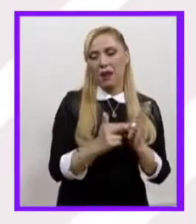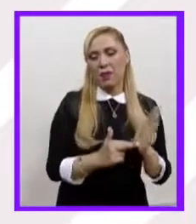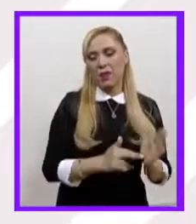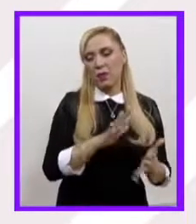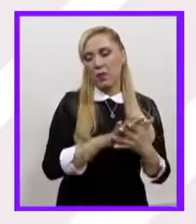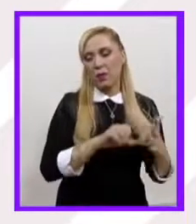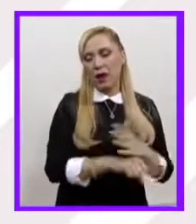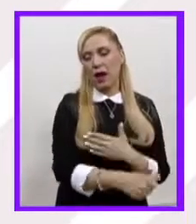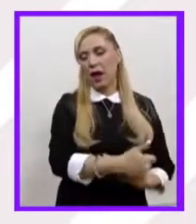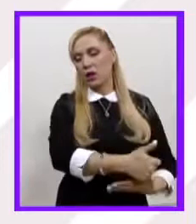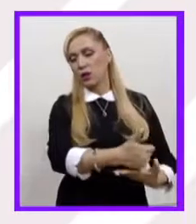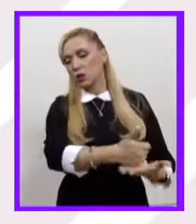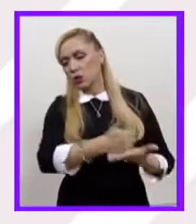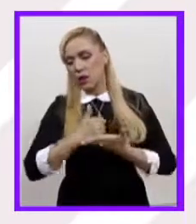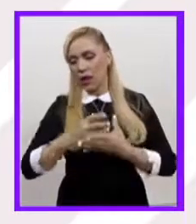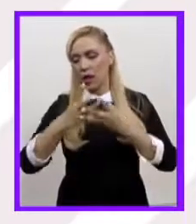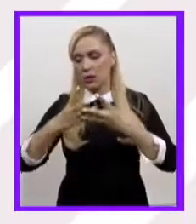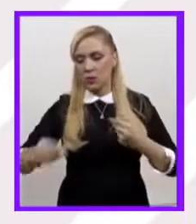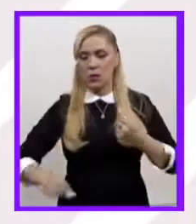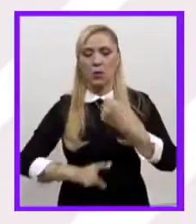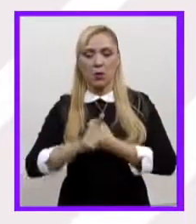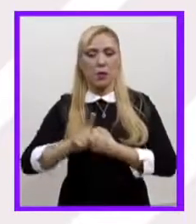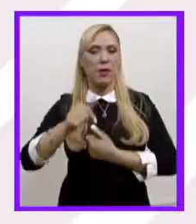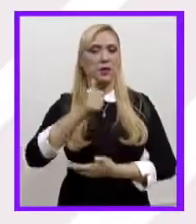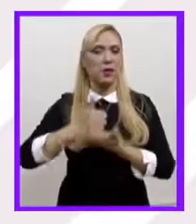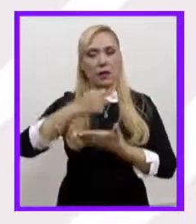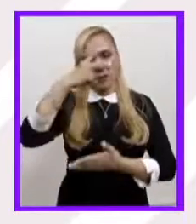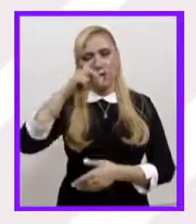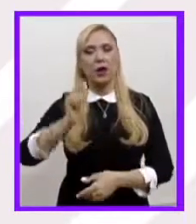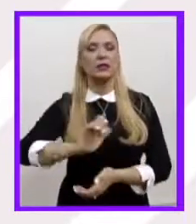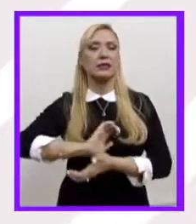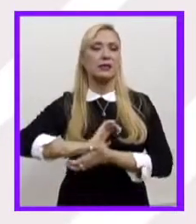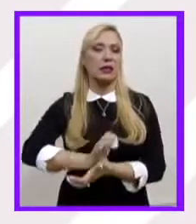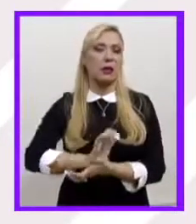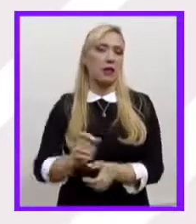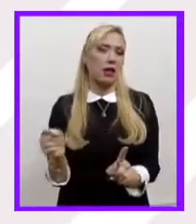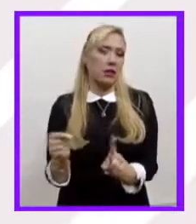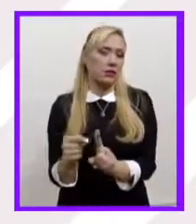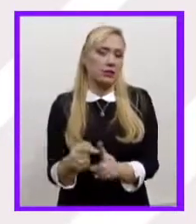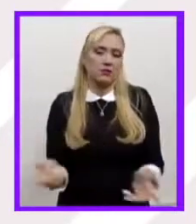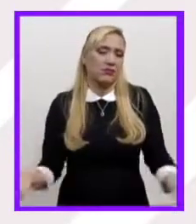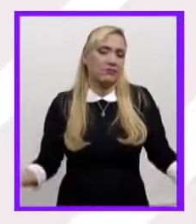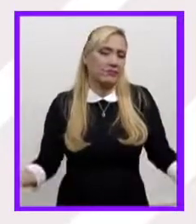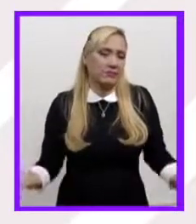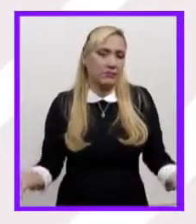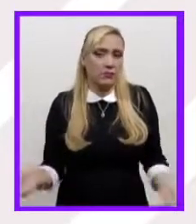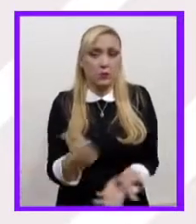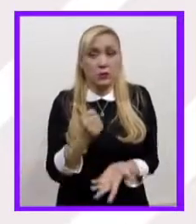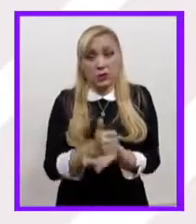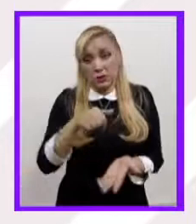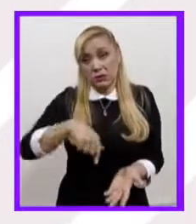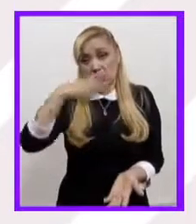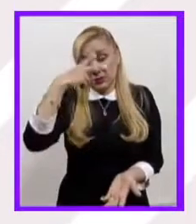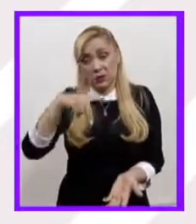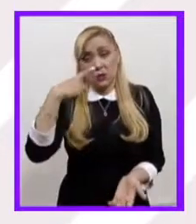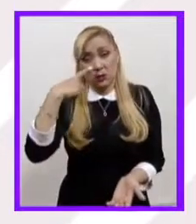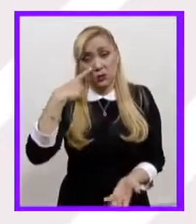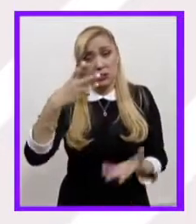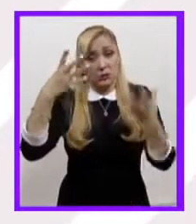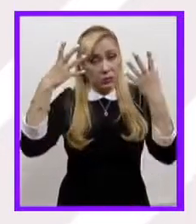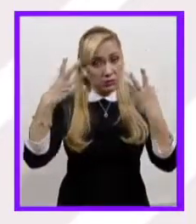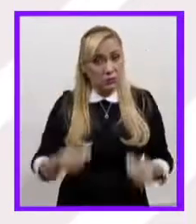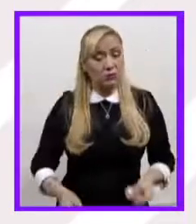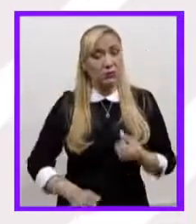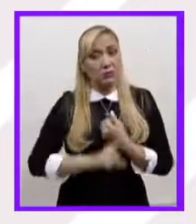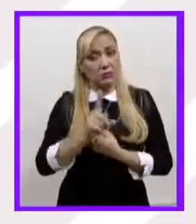un problema tan grave como el que vivimos en la Ciudad de México, que es la discriminación. Y la Ciudad de México, que además ha sido escenario de